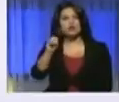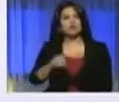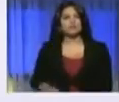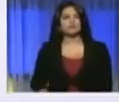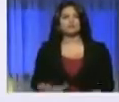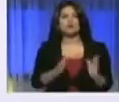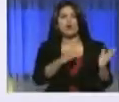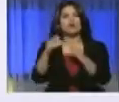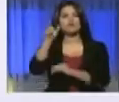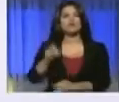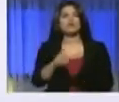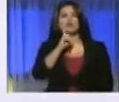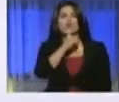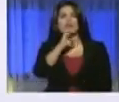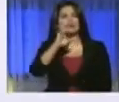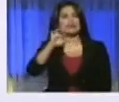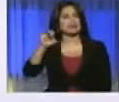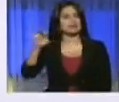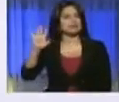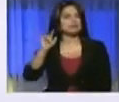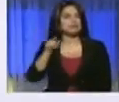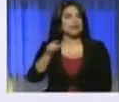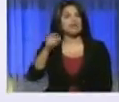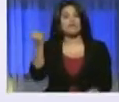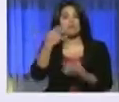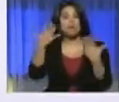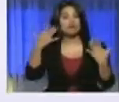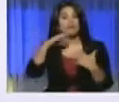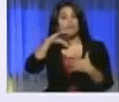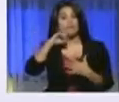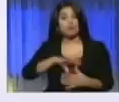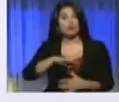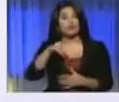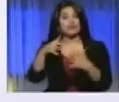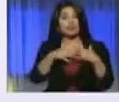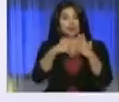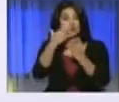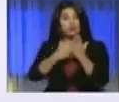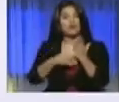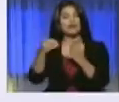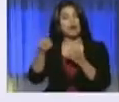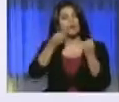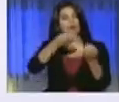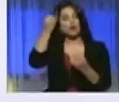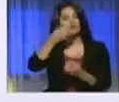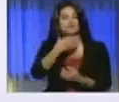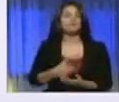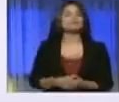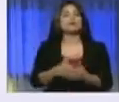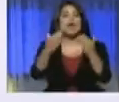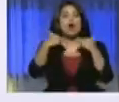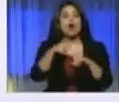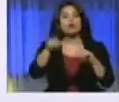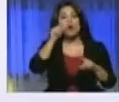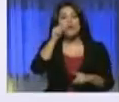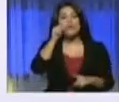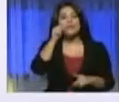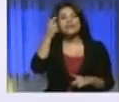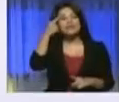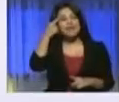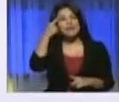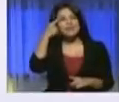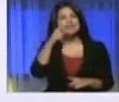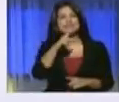Schlesinger, historiador y crítico estadounidense. Camilo Cienfuegos.